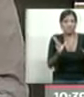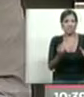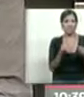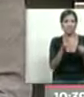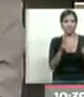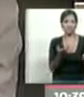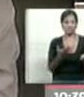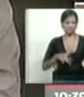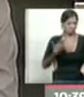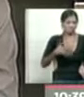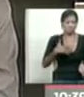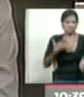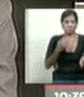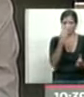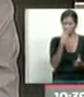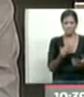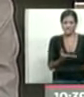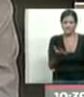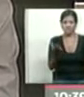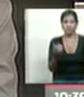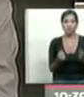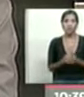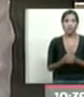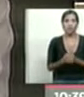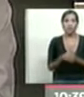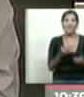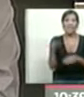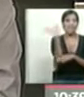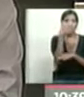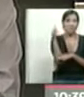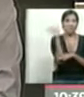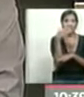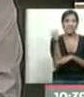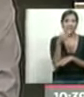miserias que, bueno, enarbolan las banderas